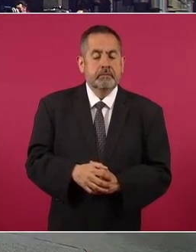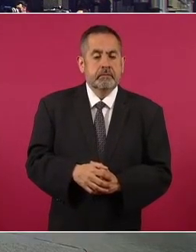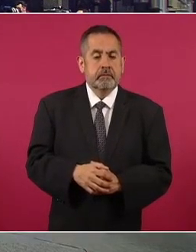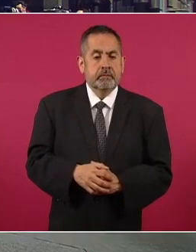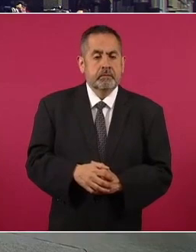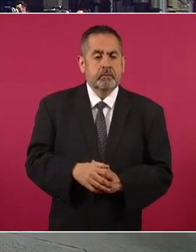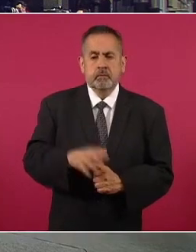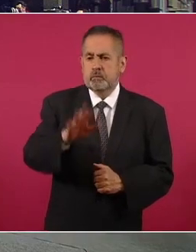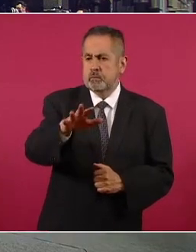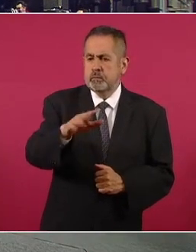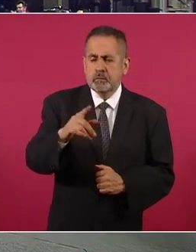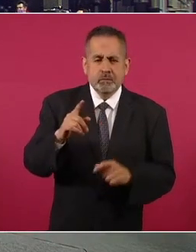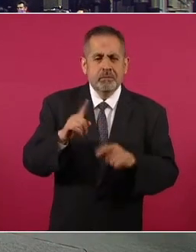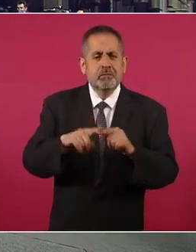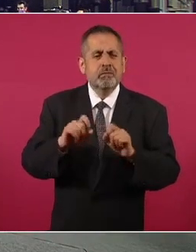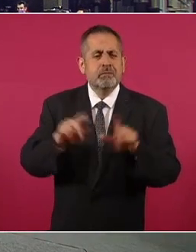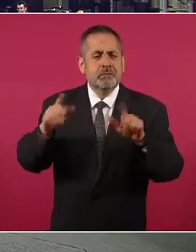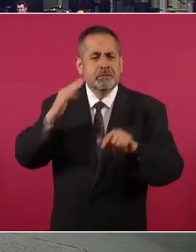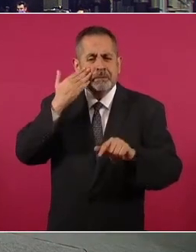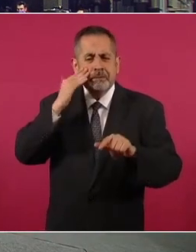¿No encuentras el Face?